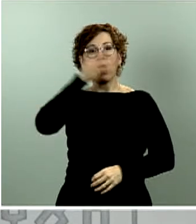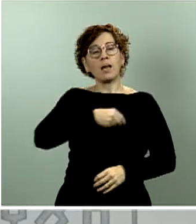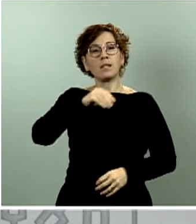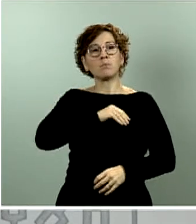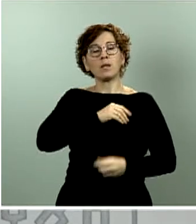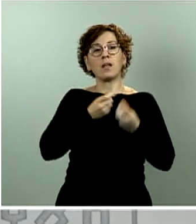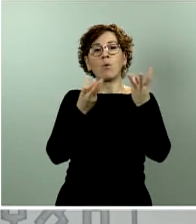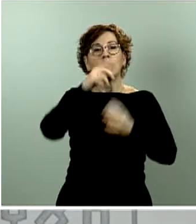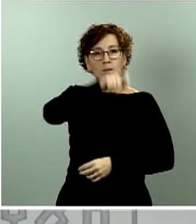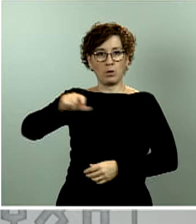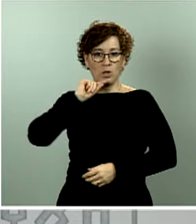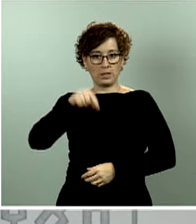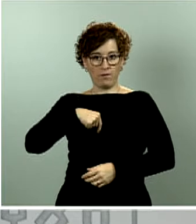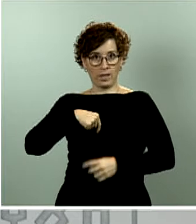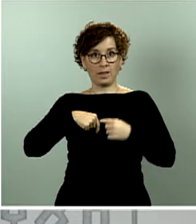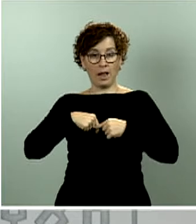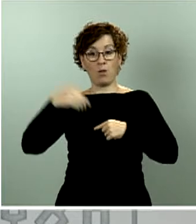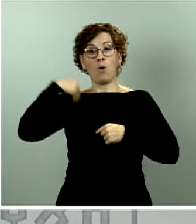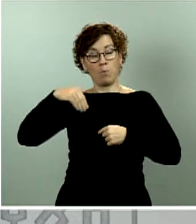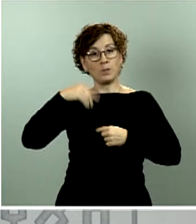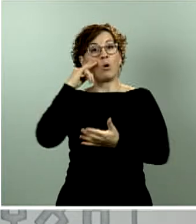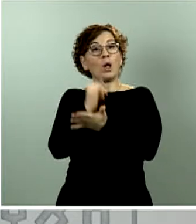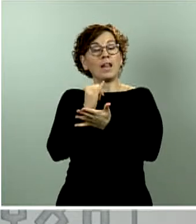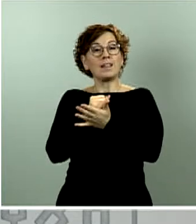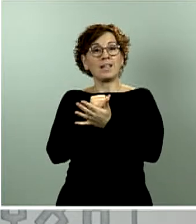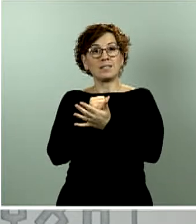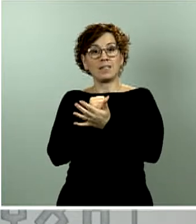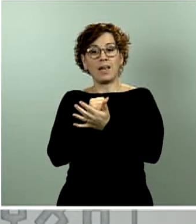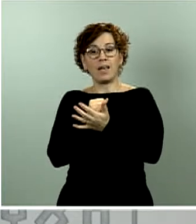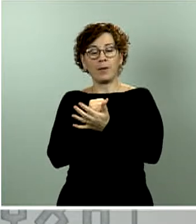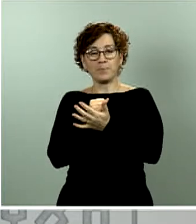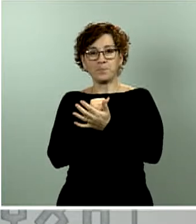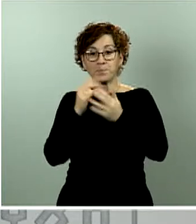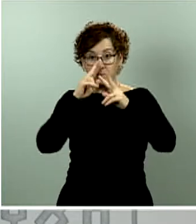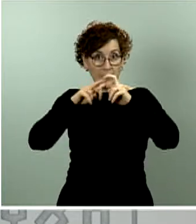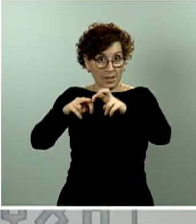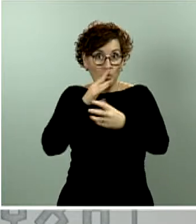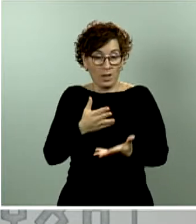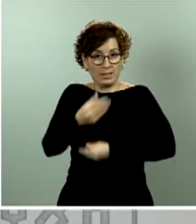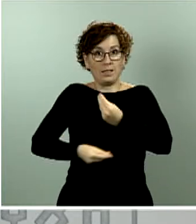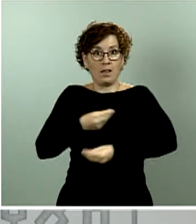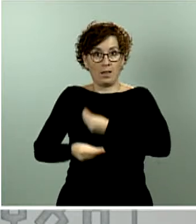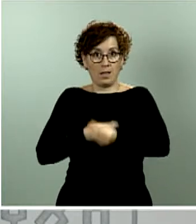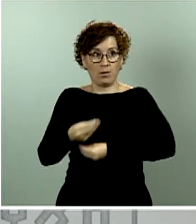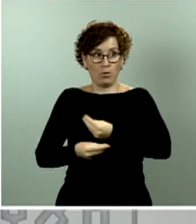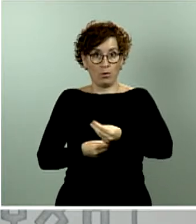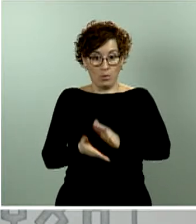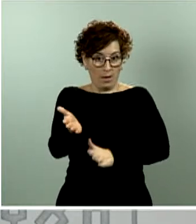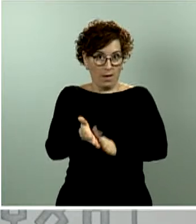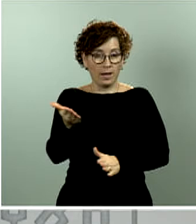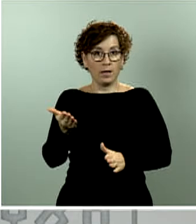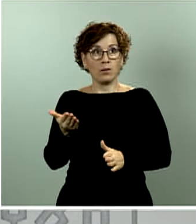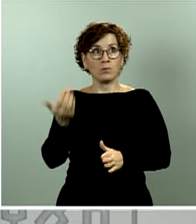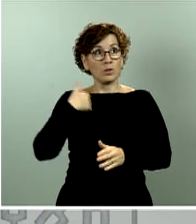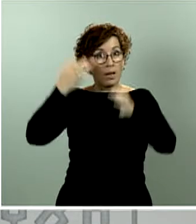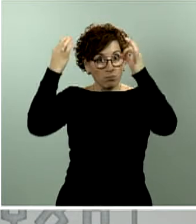de seroprevalencia, este estudio de seroprevalencia que se va a desarrollar, obviamente